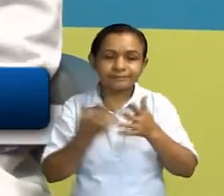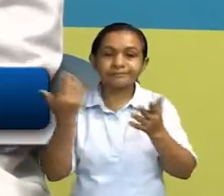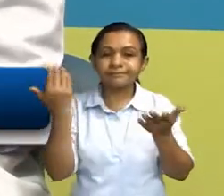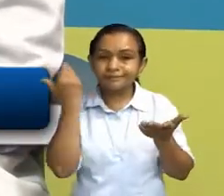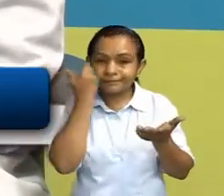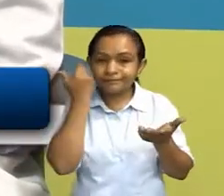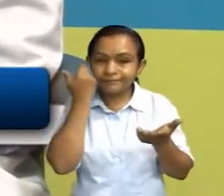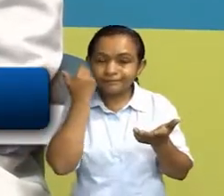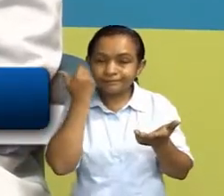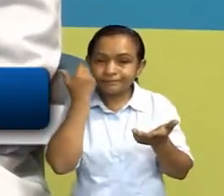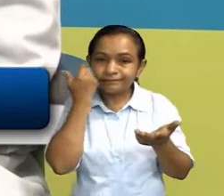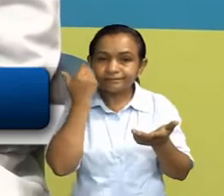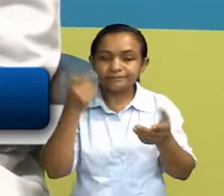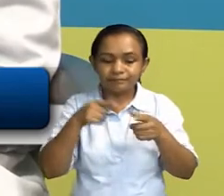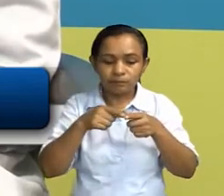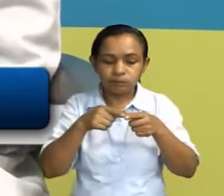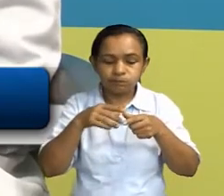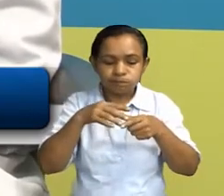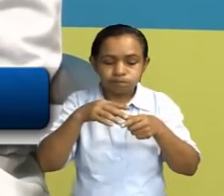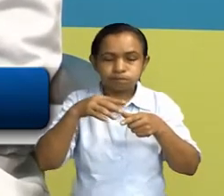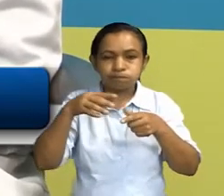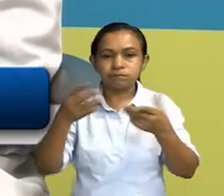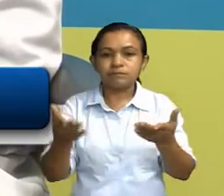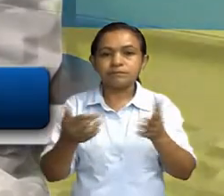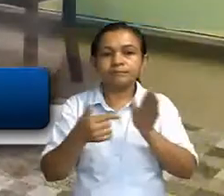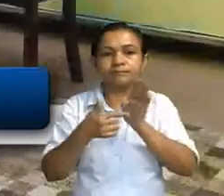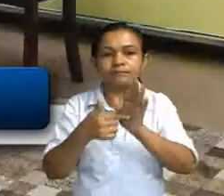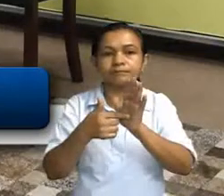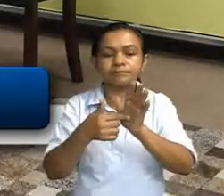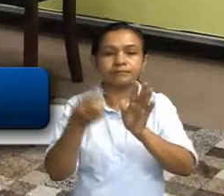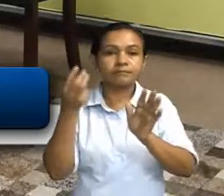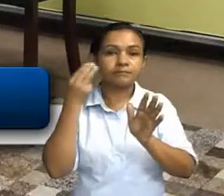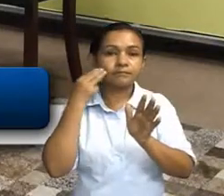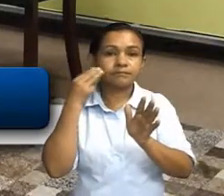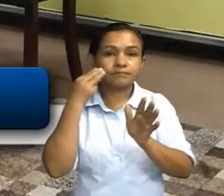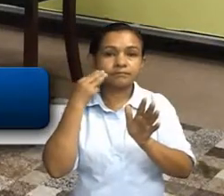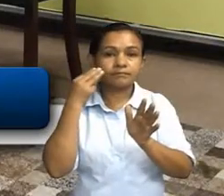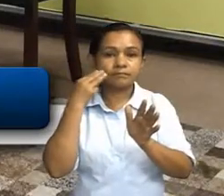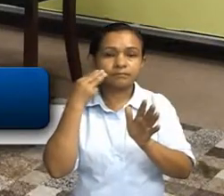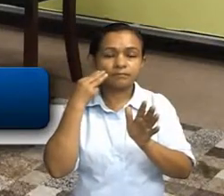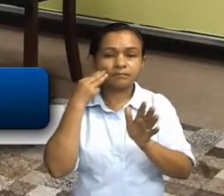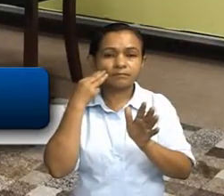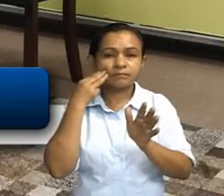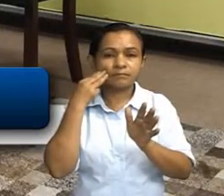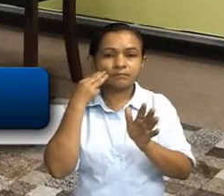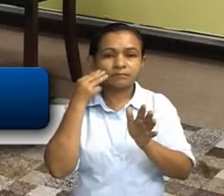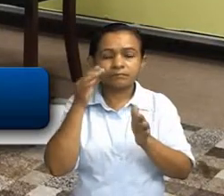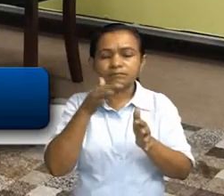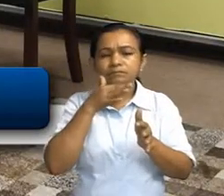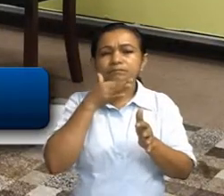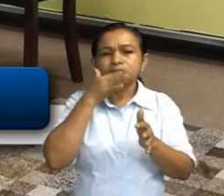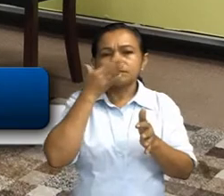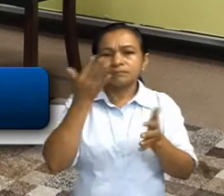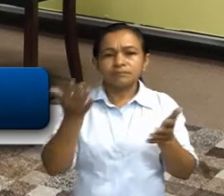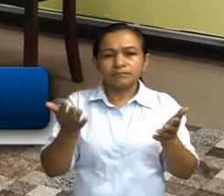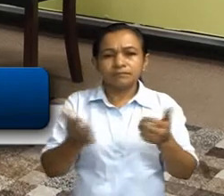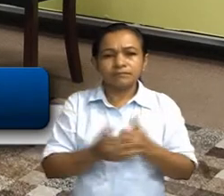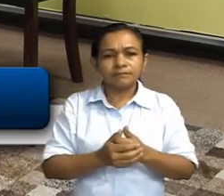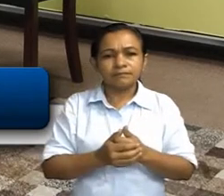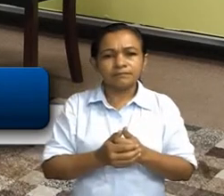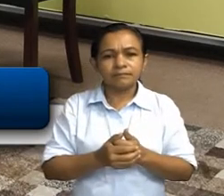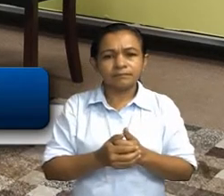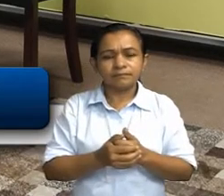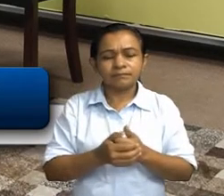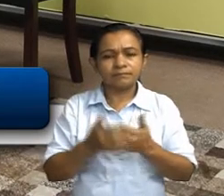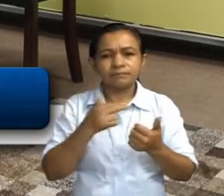el inicio de este proceso inflamatorio. Ahora, por ejemplo, también hay madres que lavan para que la ropa huela muy rico. Vamos a mencionar la